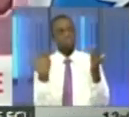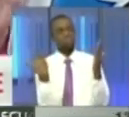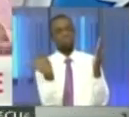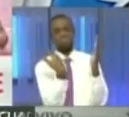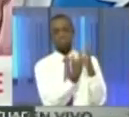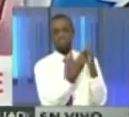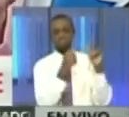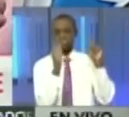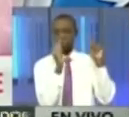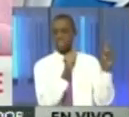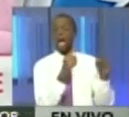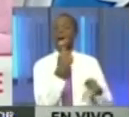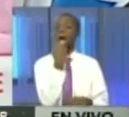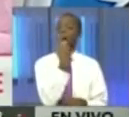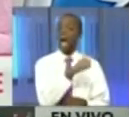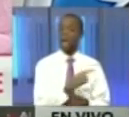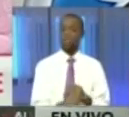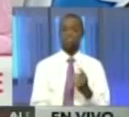establecen